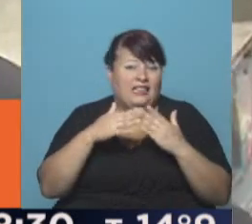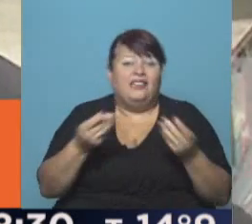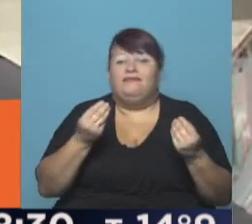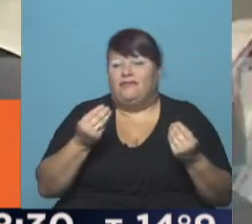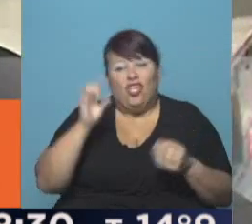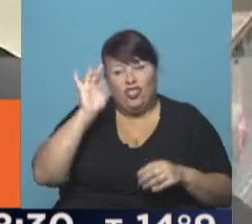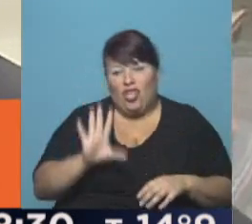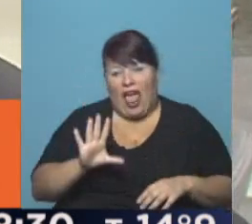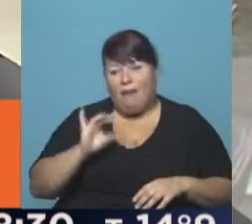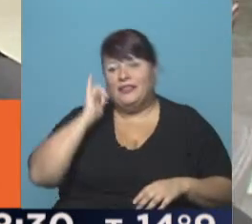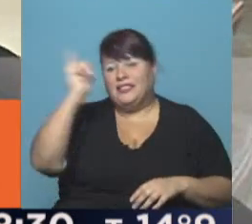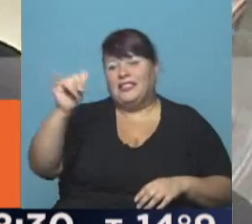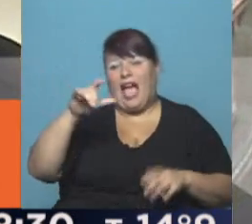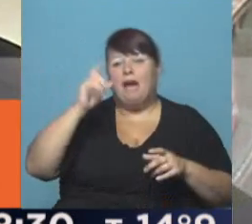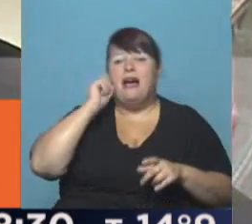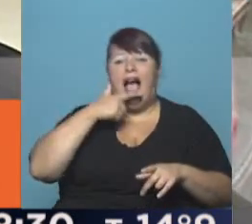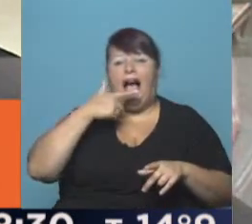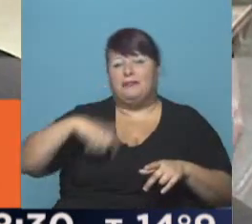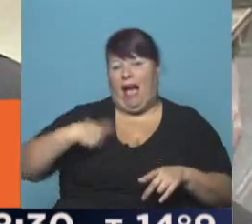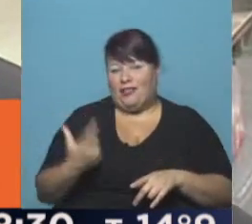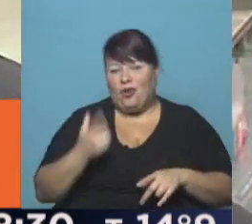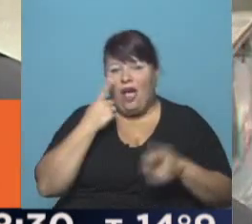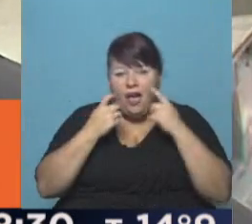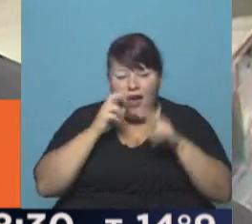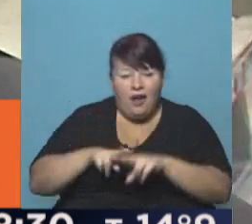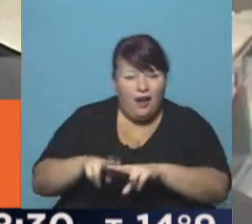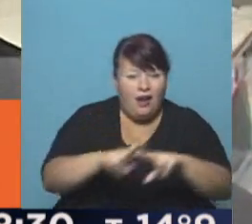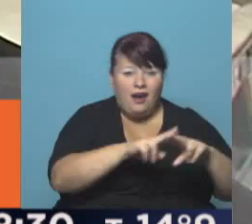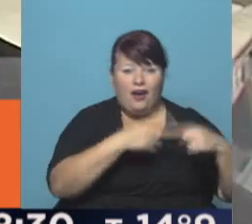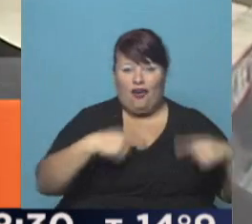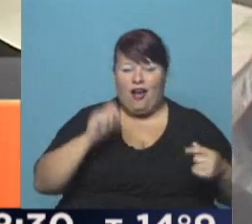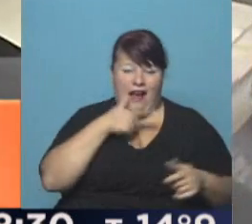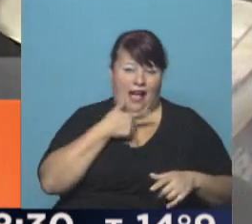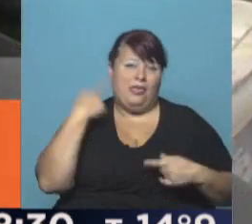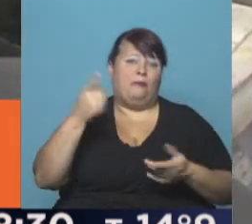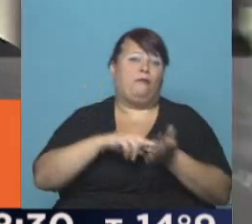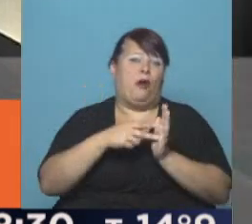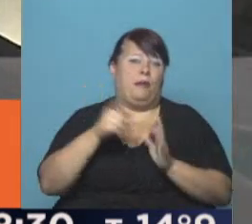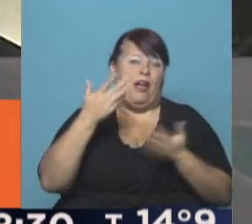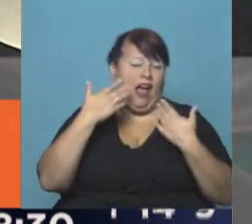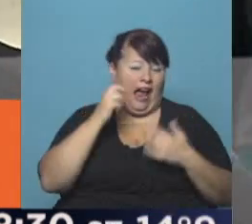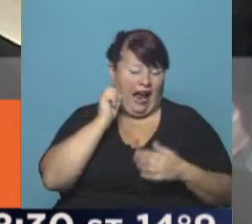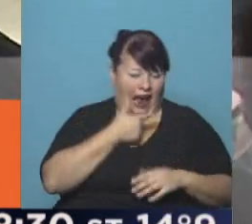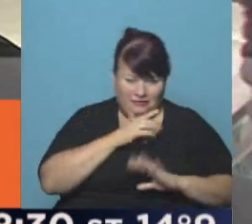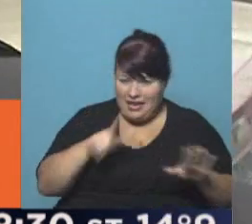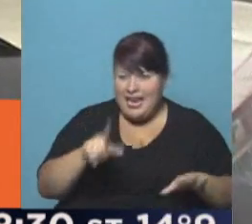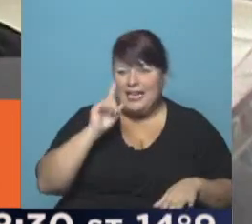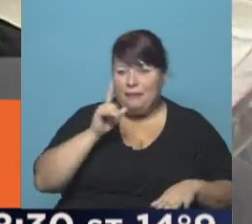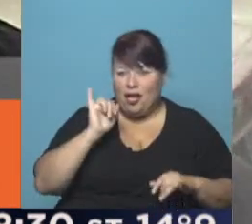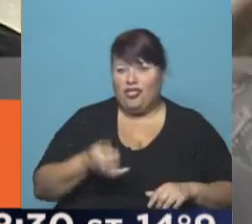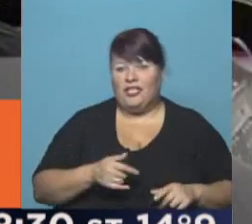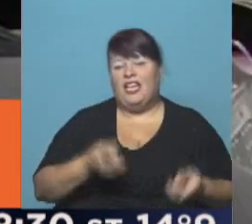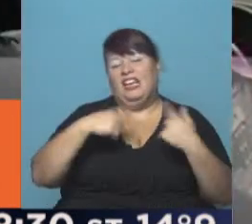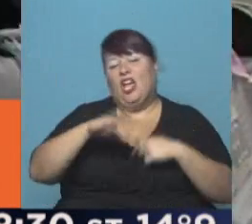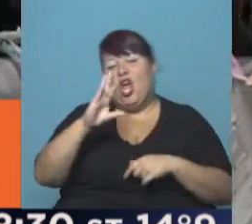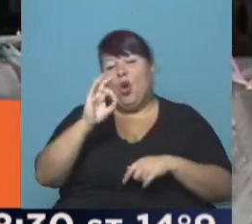hacer es simplemente llamar a un gasista matriculado y controlar los artefactos y no tener dificultades con el monóxido. Eso es realmente peligroso. Con